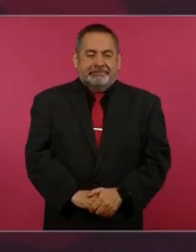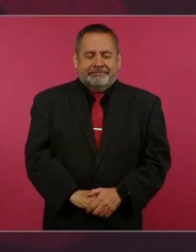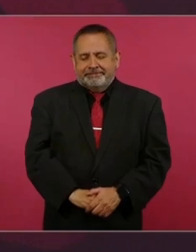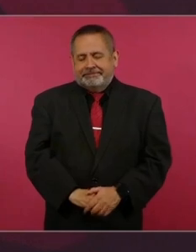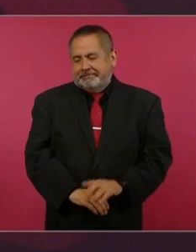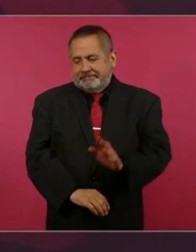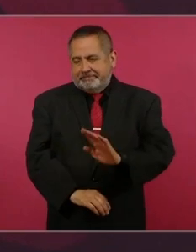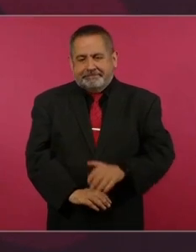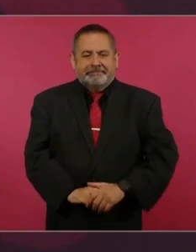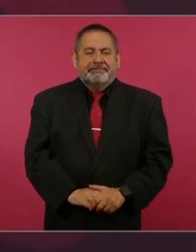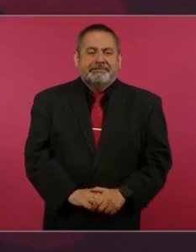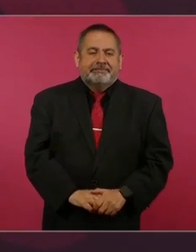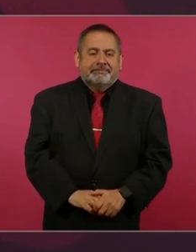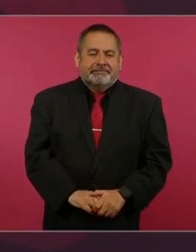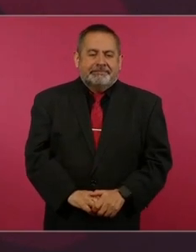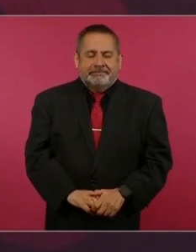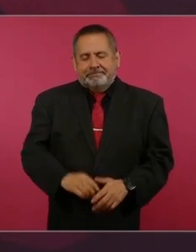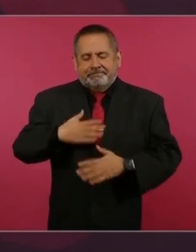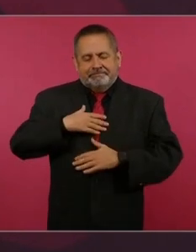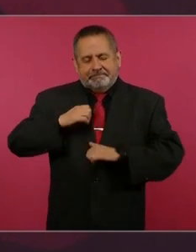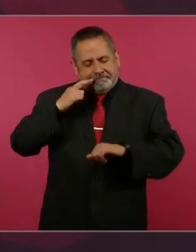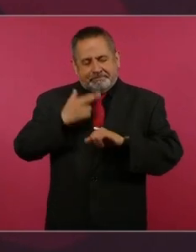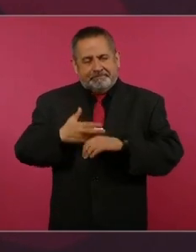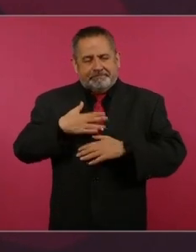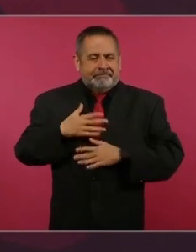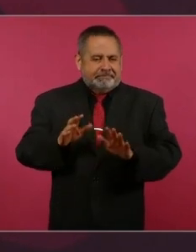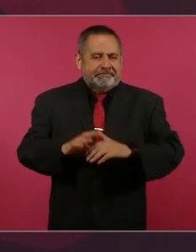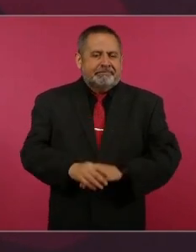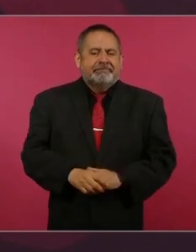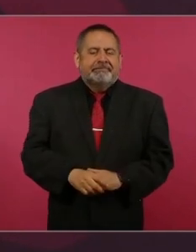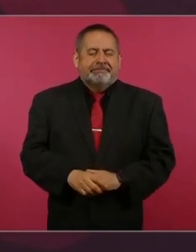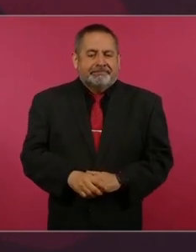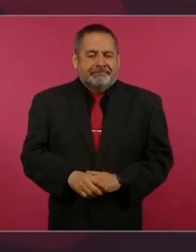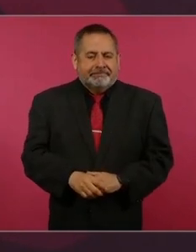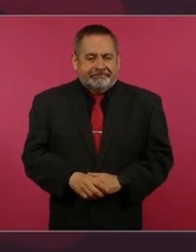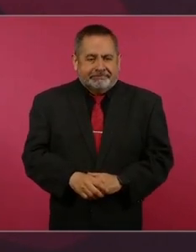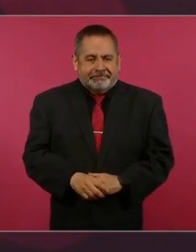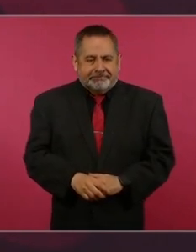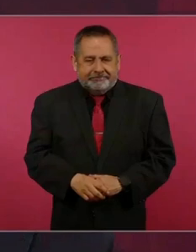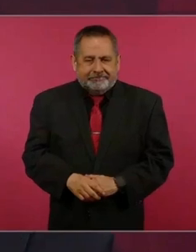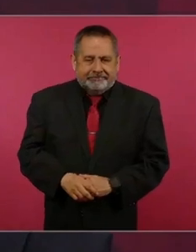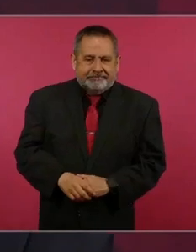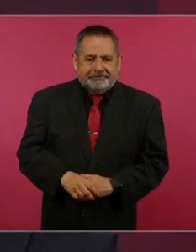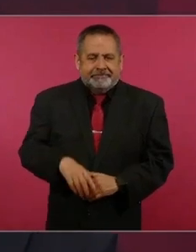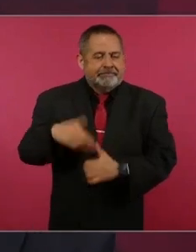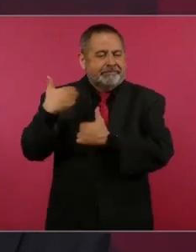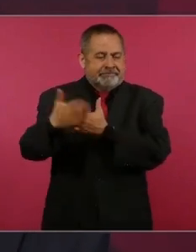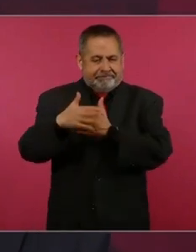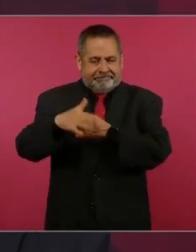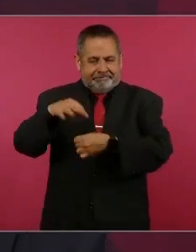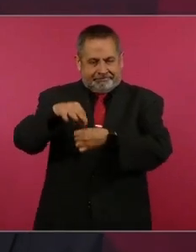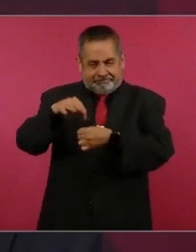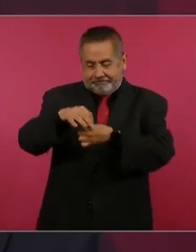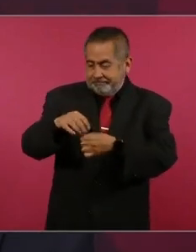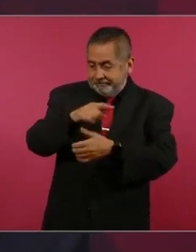no nos corresponde. Ya va a pasar el proceso